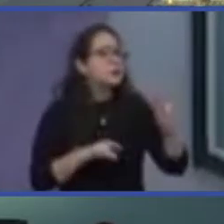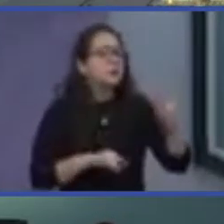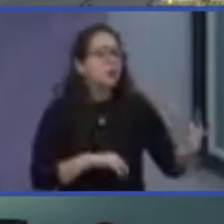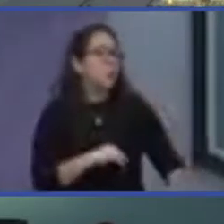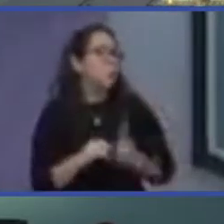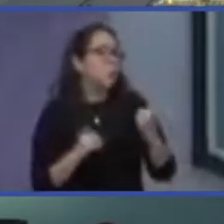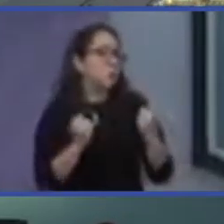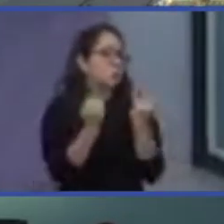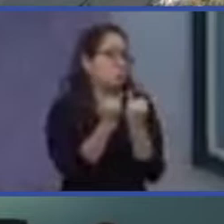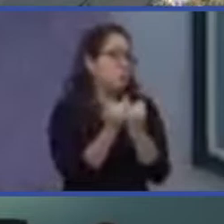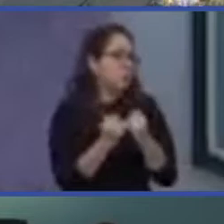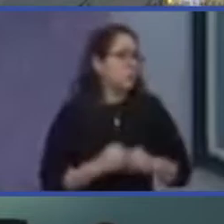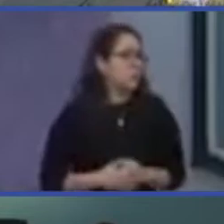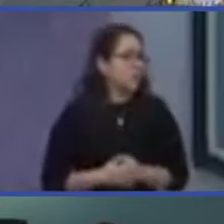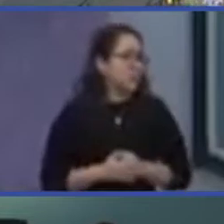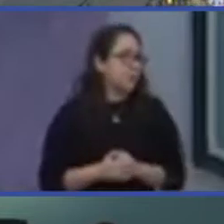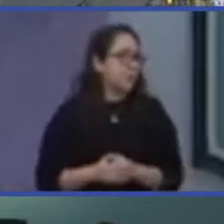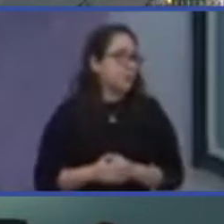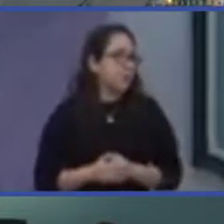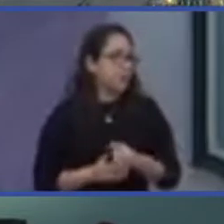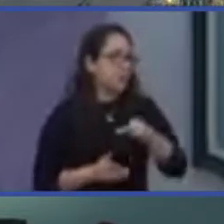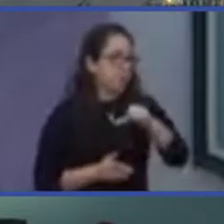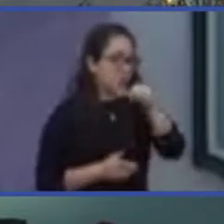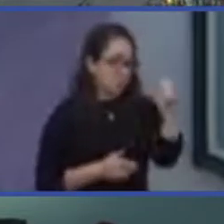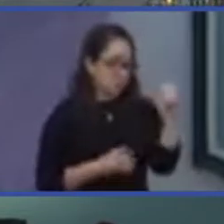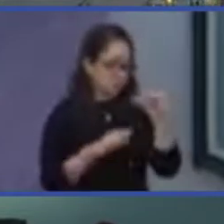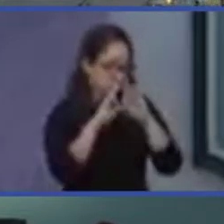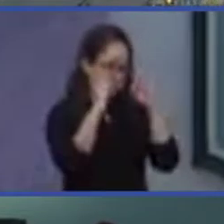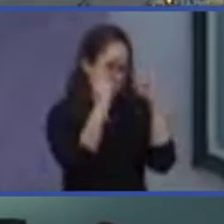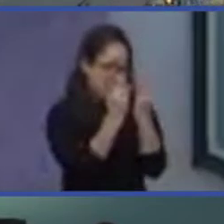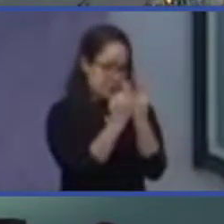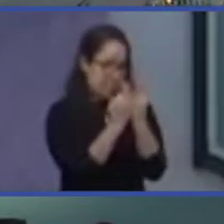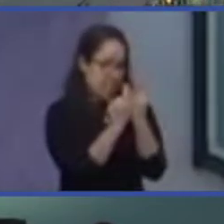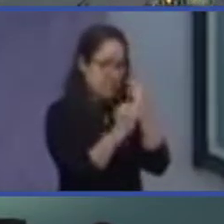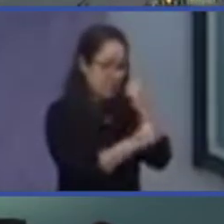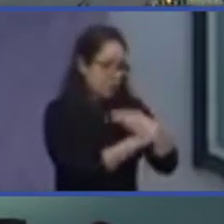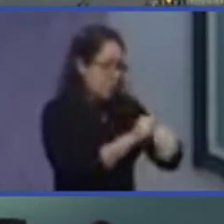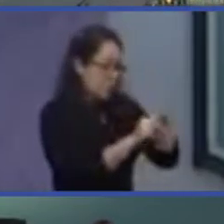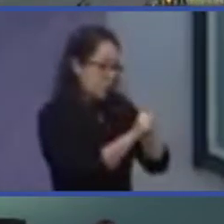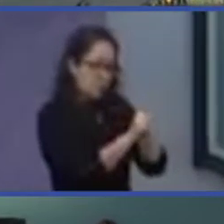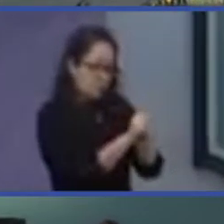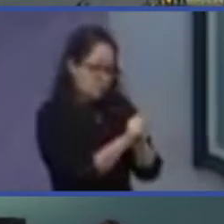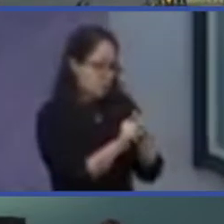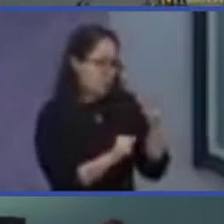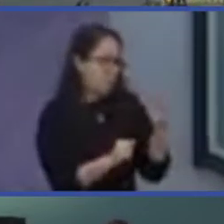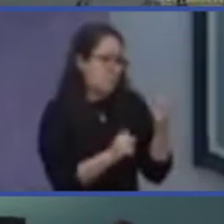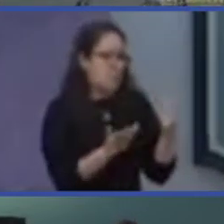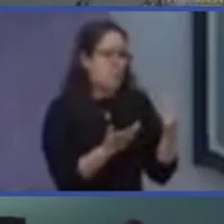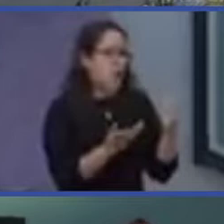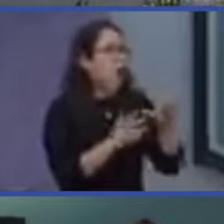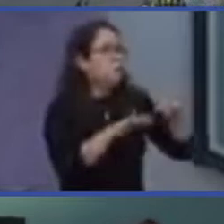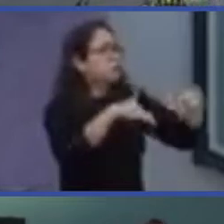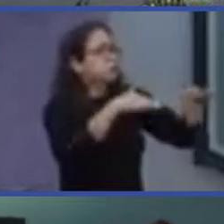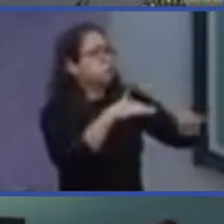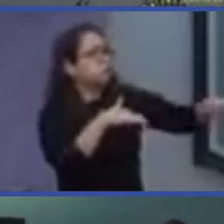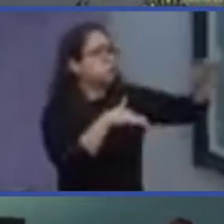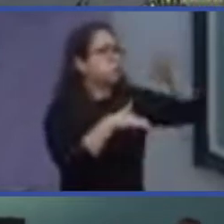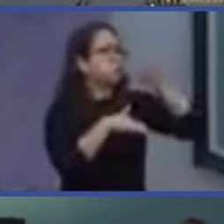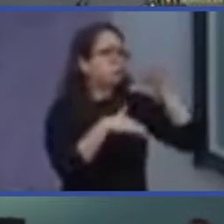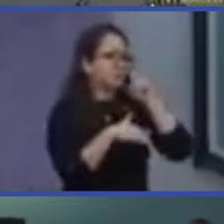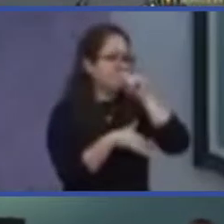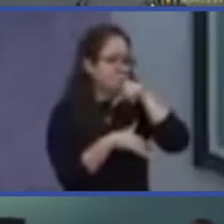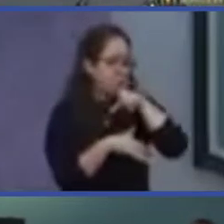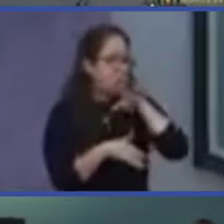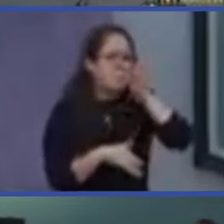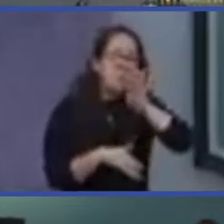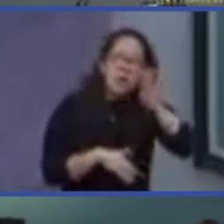Aquí hay otras figuras fractales en la naturaleza, por ejemplo, que nos sugieren el infinito también, tampoco son infinitas